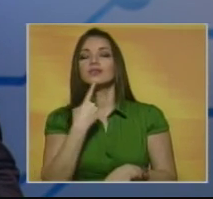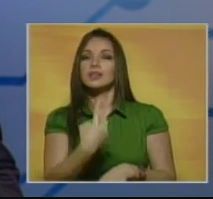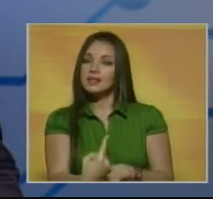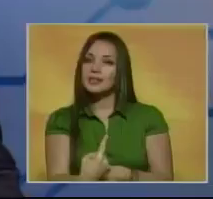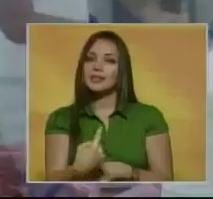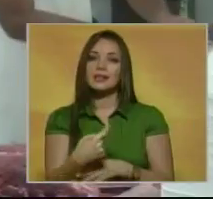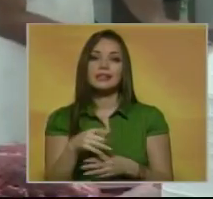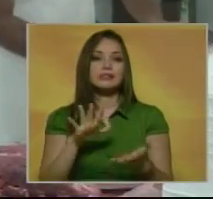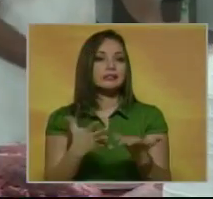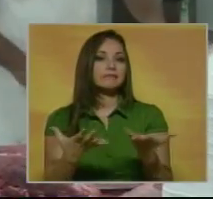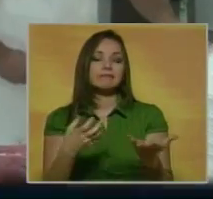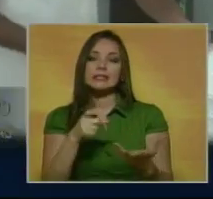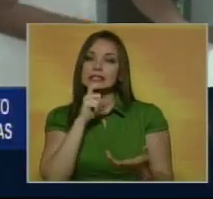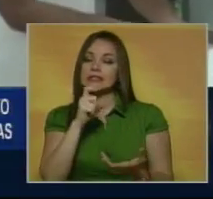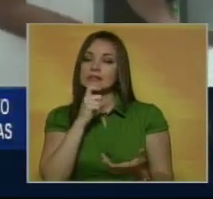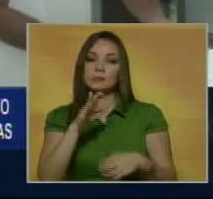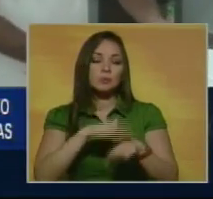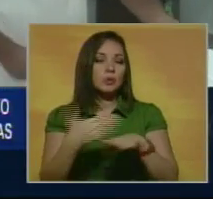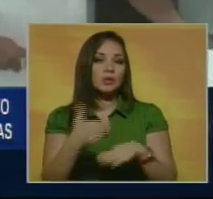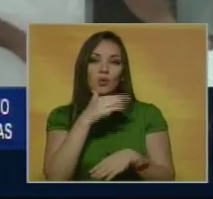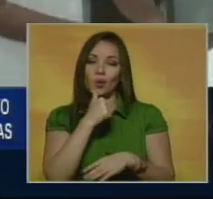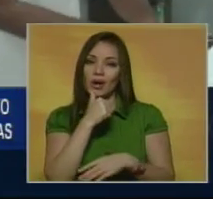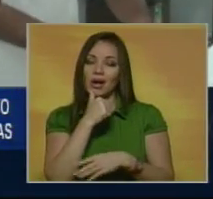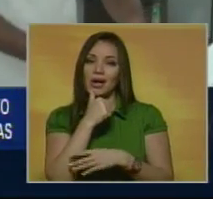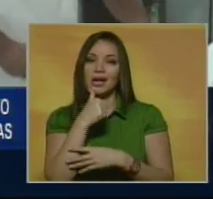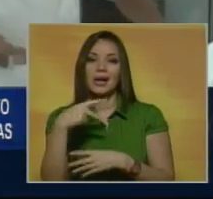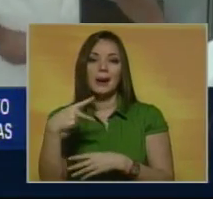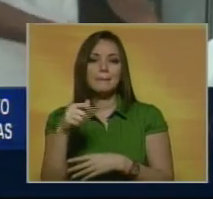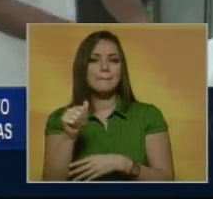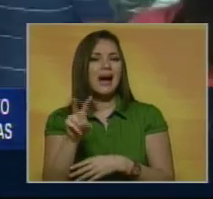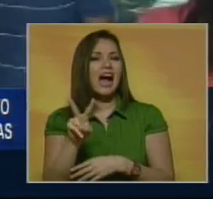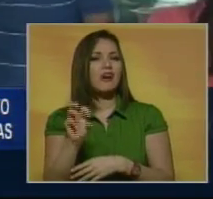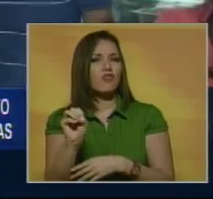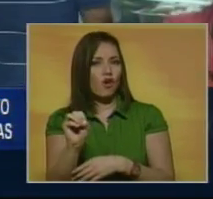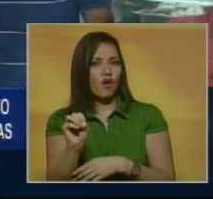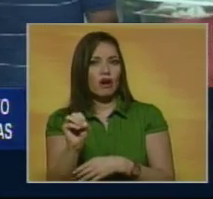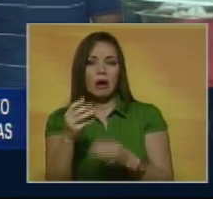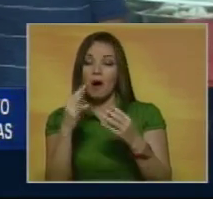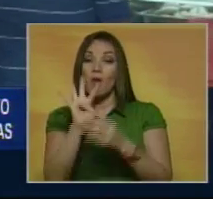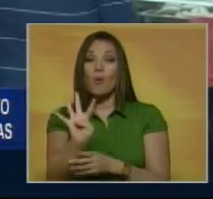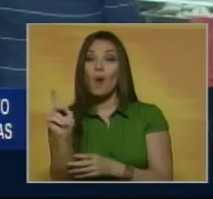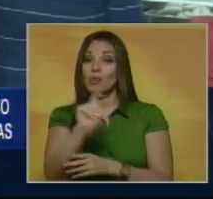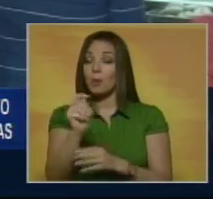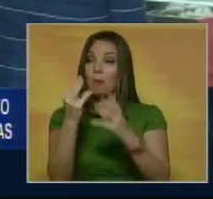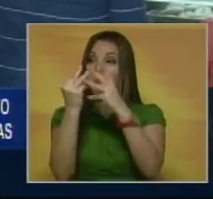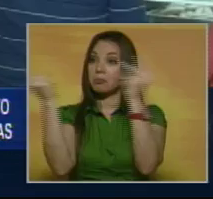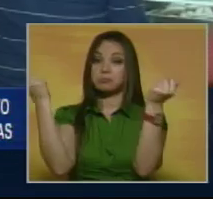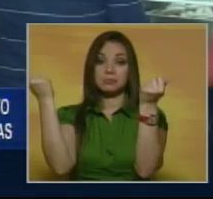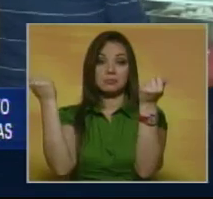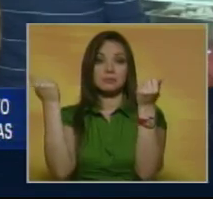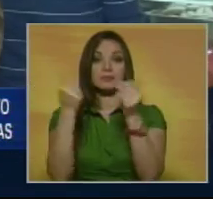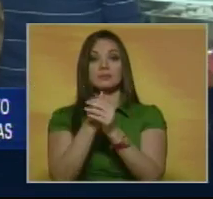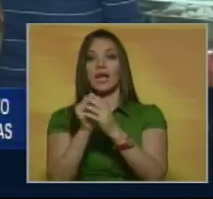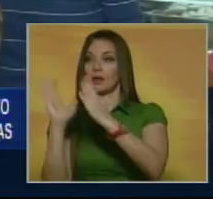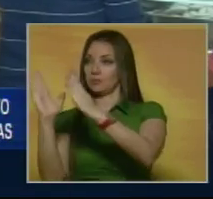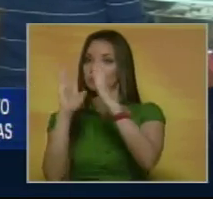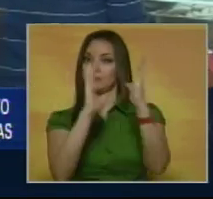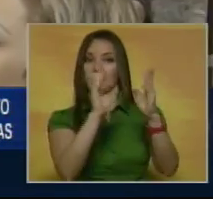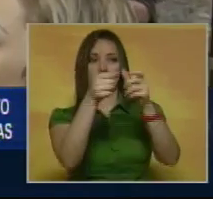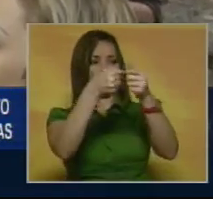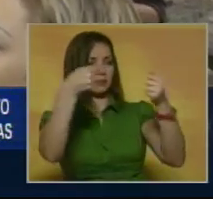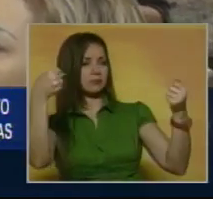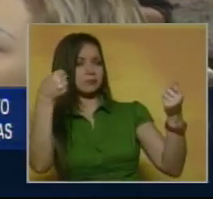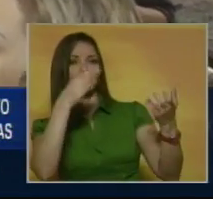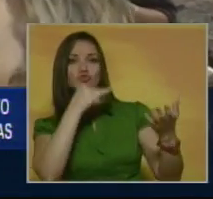detalles. Aseguran que el pavo tiene más de 4 meses que desapareció de las refrigeradoras de los expendios de carne en la entidad. Ven